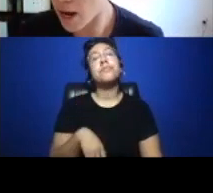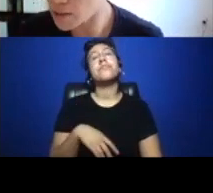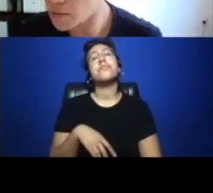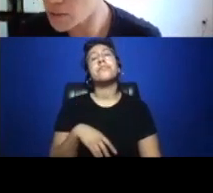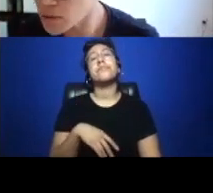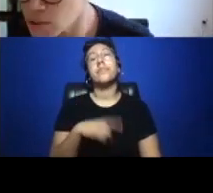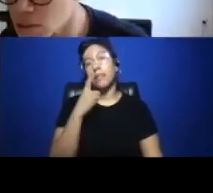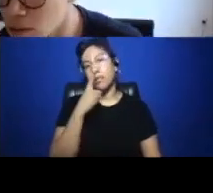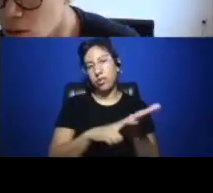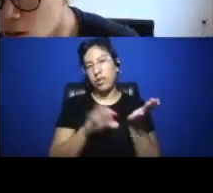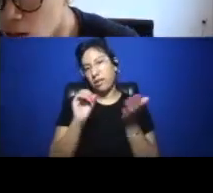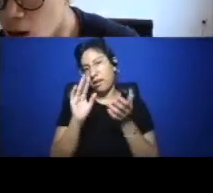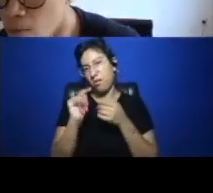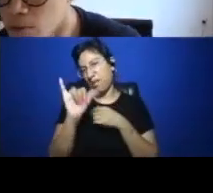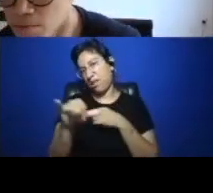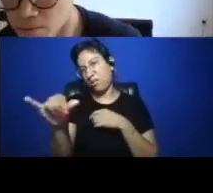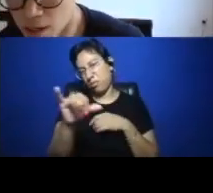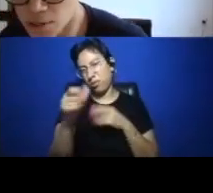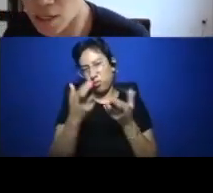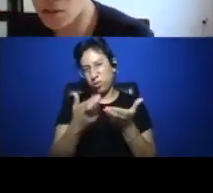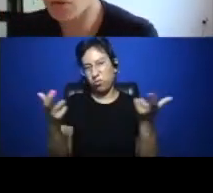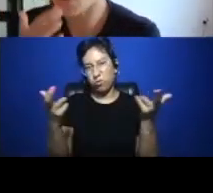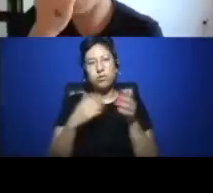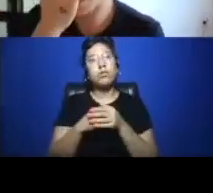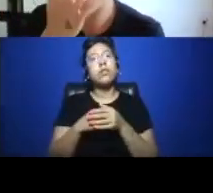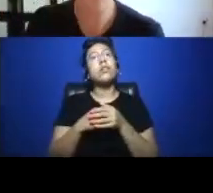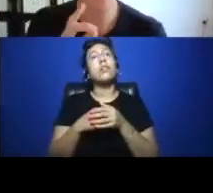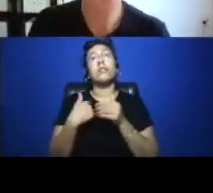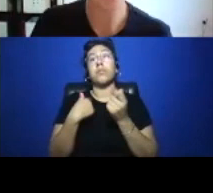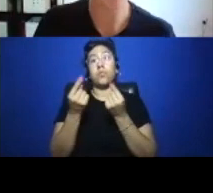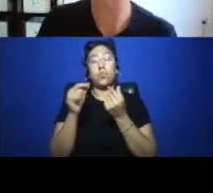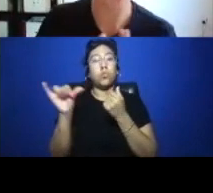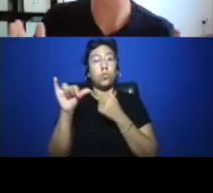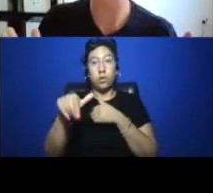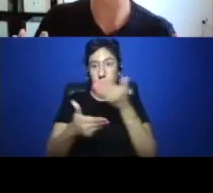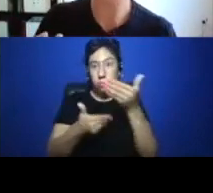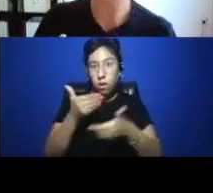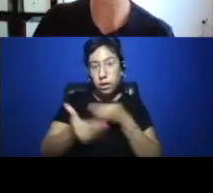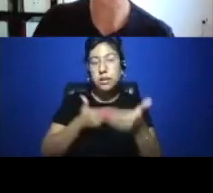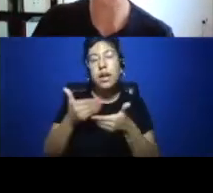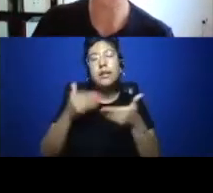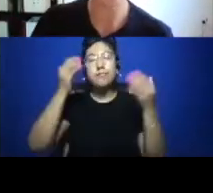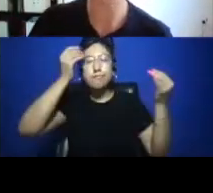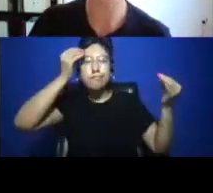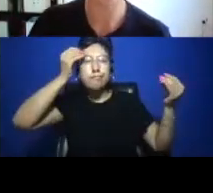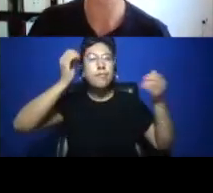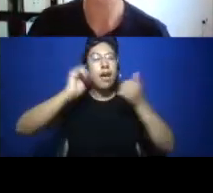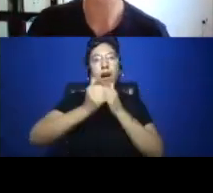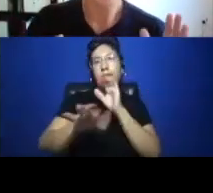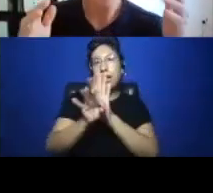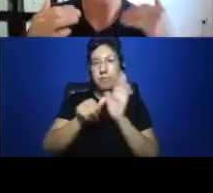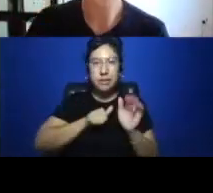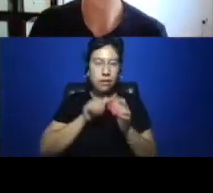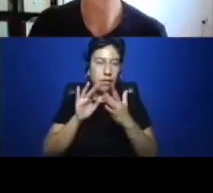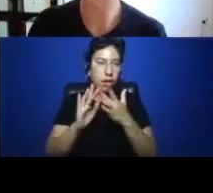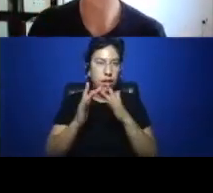puede verificar eso como recurso también. Algo también que yo hago en este proceso de ser metódica